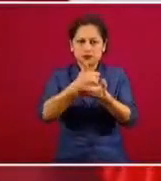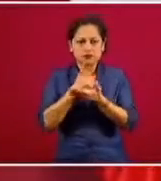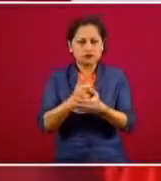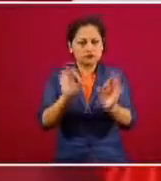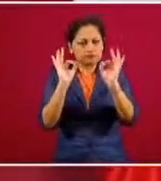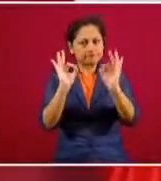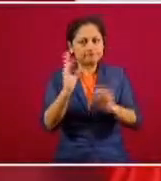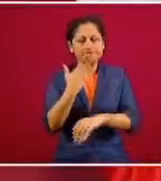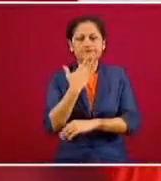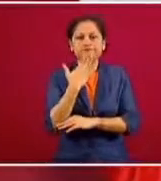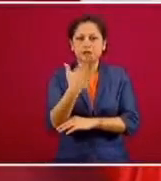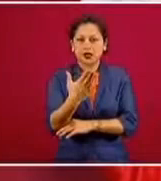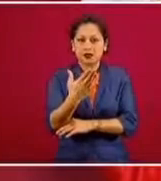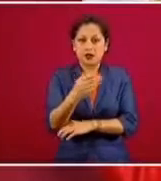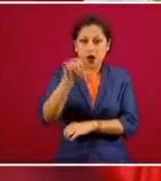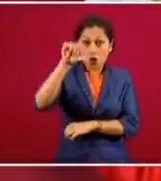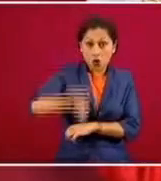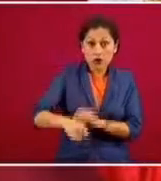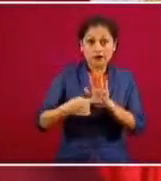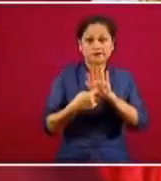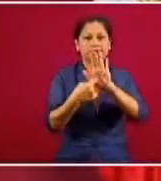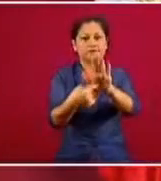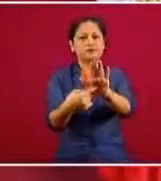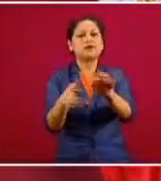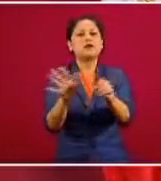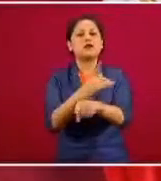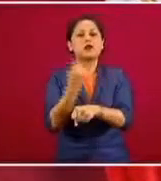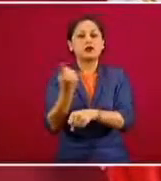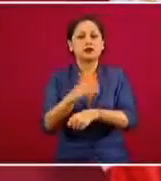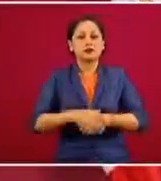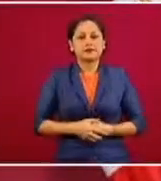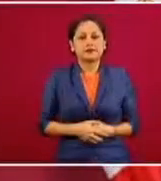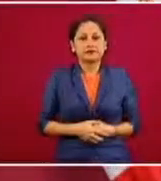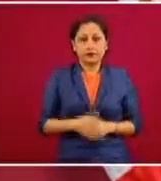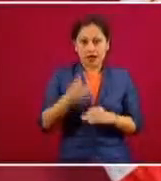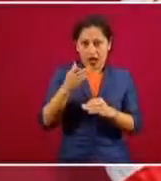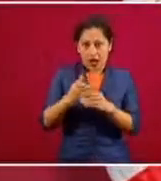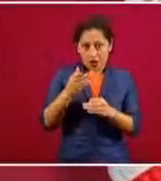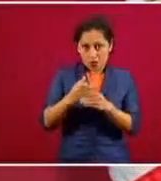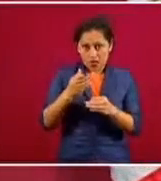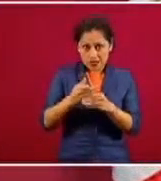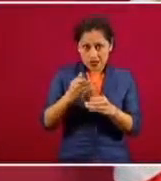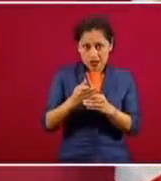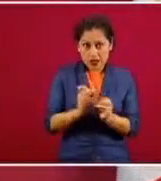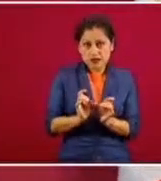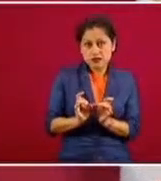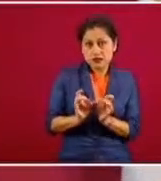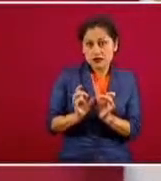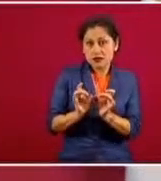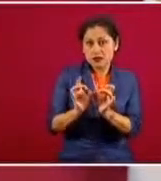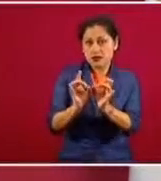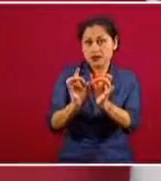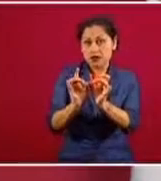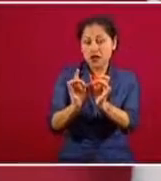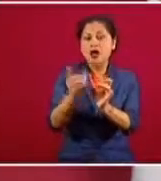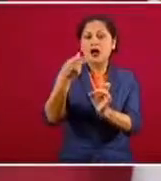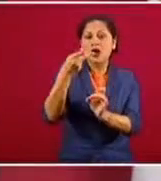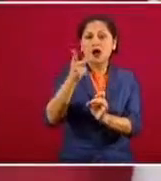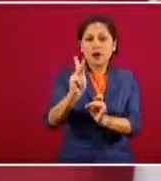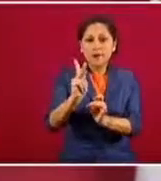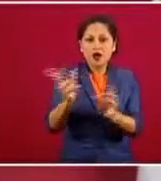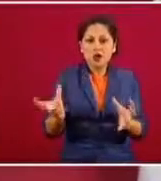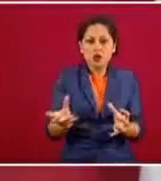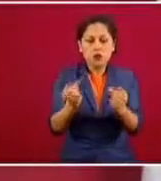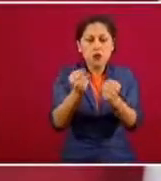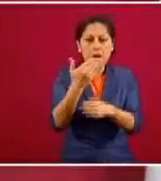si hemos tenido buenos resultados hasta ahora. Ha sido